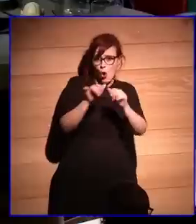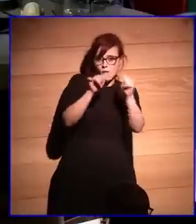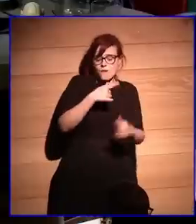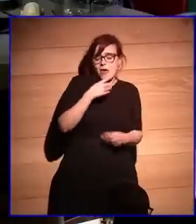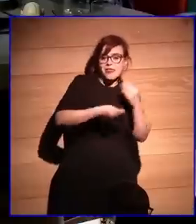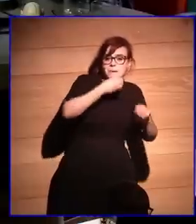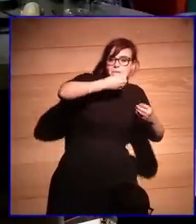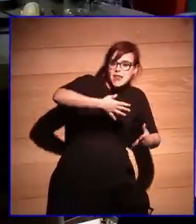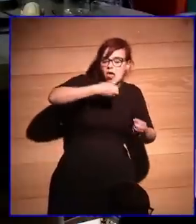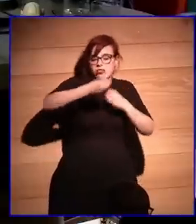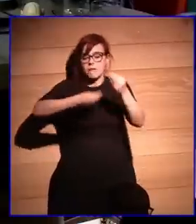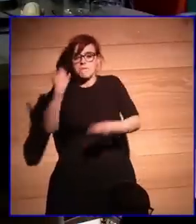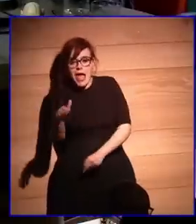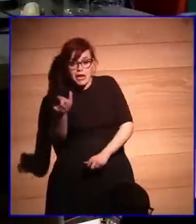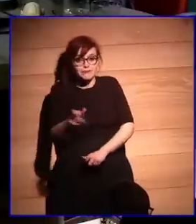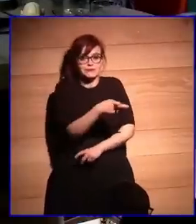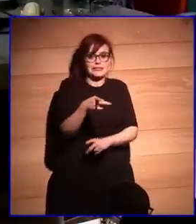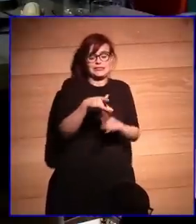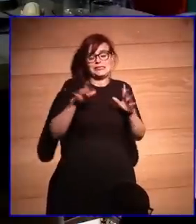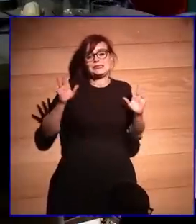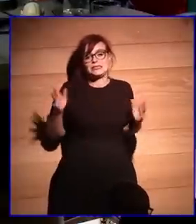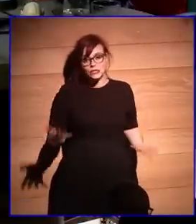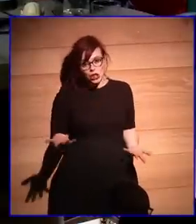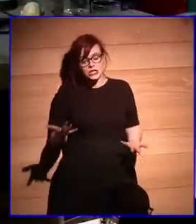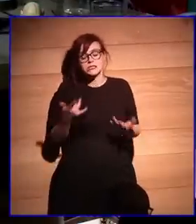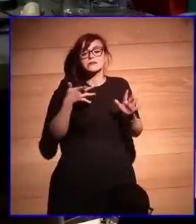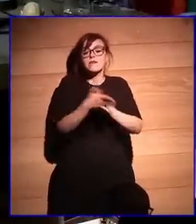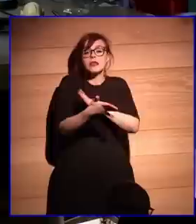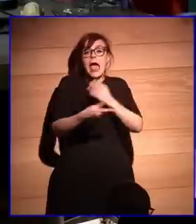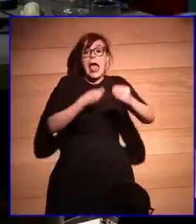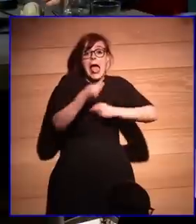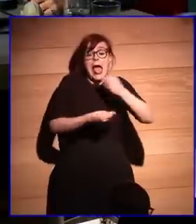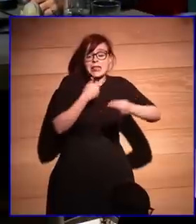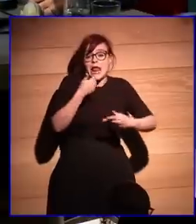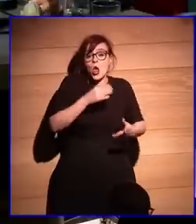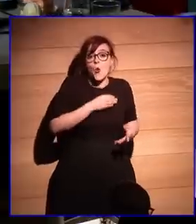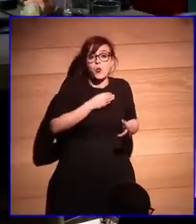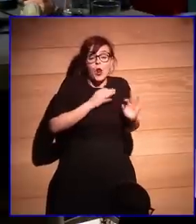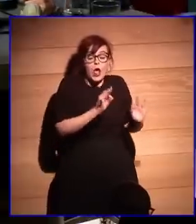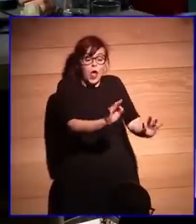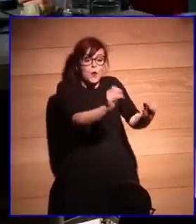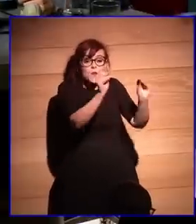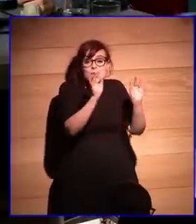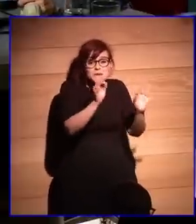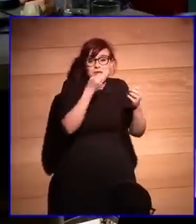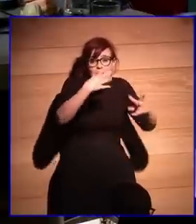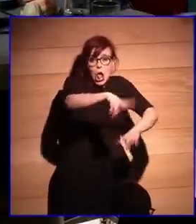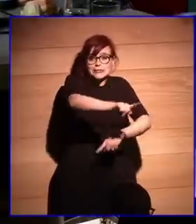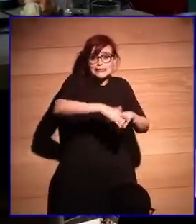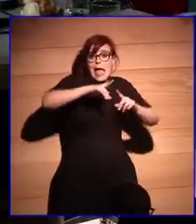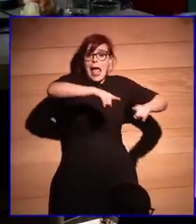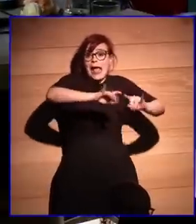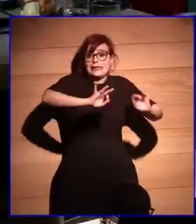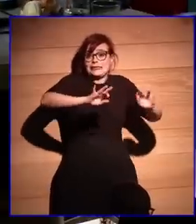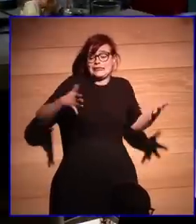no... probablemente no esté creando un bien superior, simplemente está atendiendo a un determinado programa. Pero, y en ese